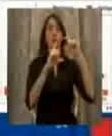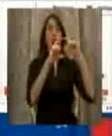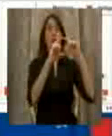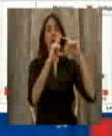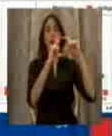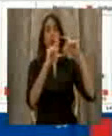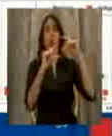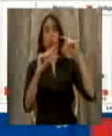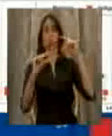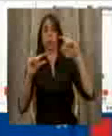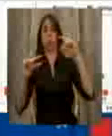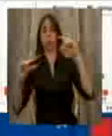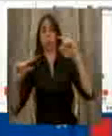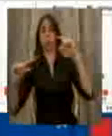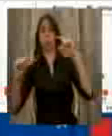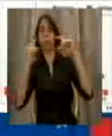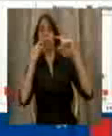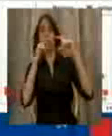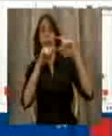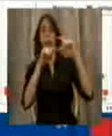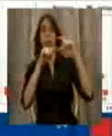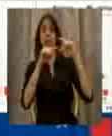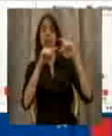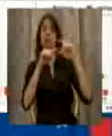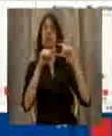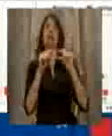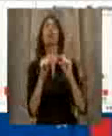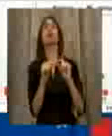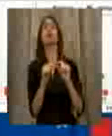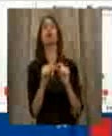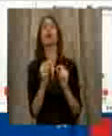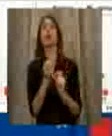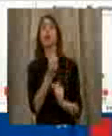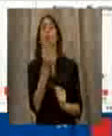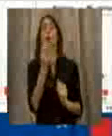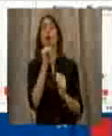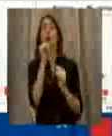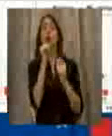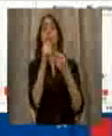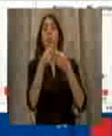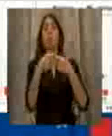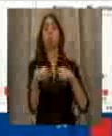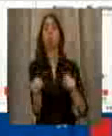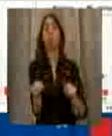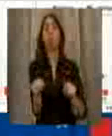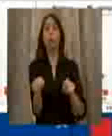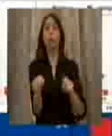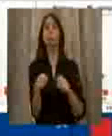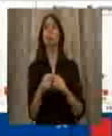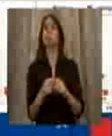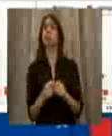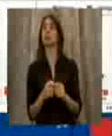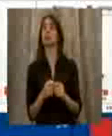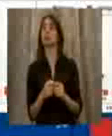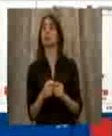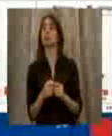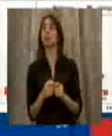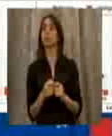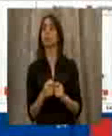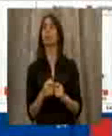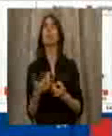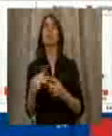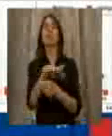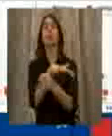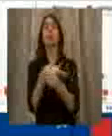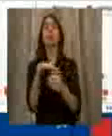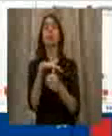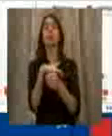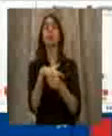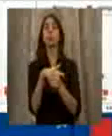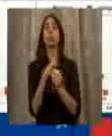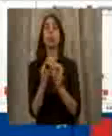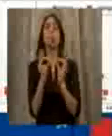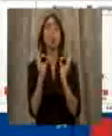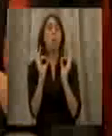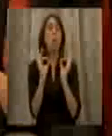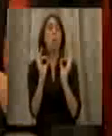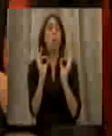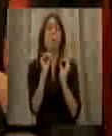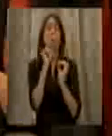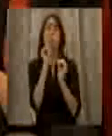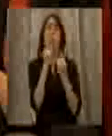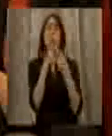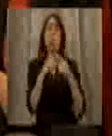en los niveles de pobreza, y especialmente en la situación de extrema